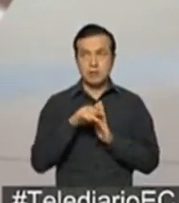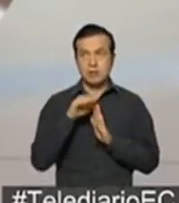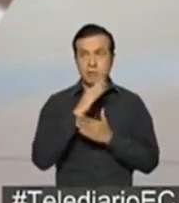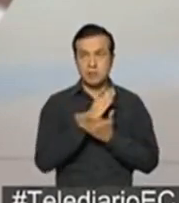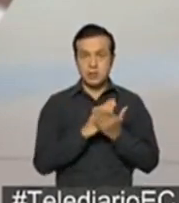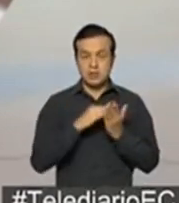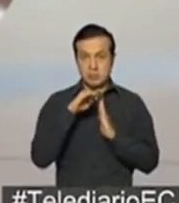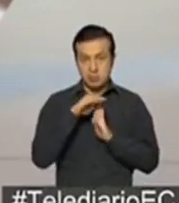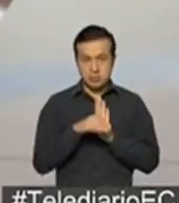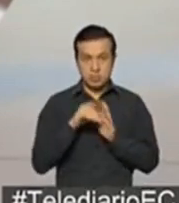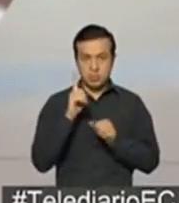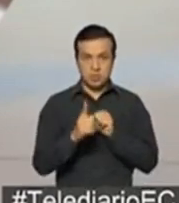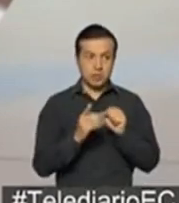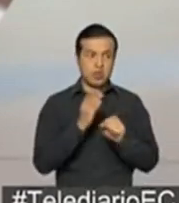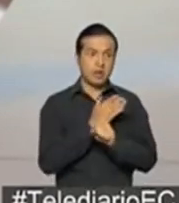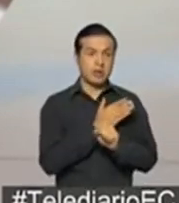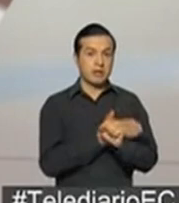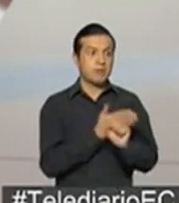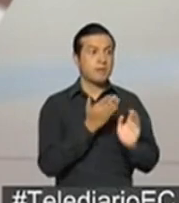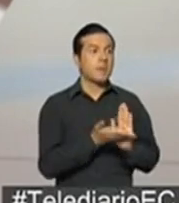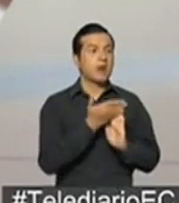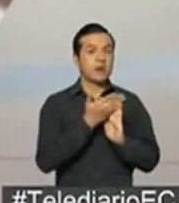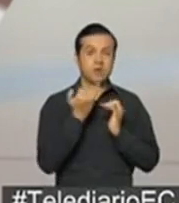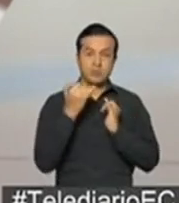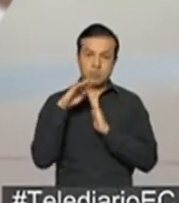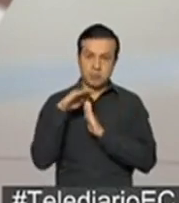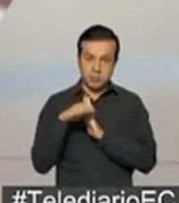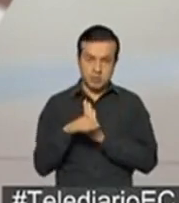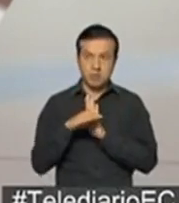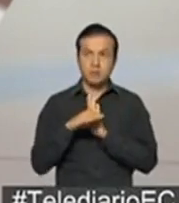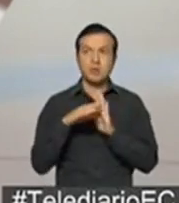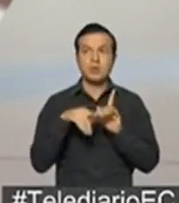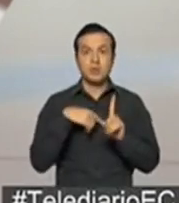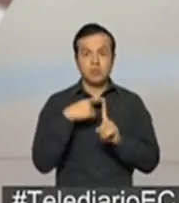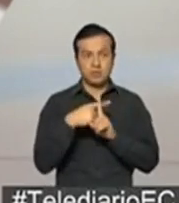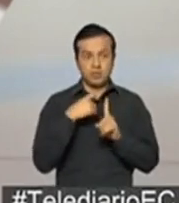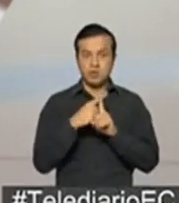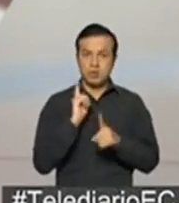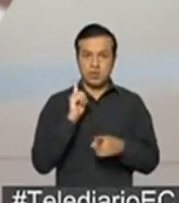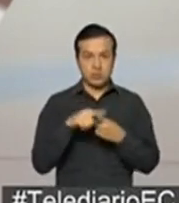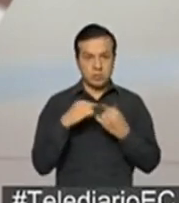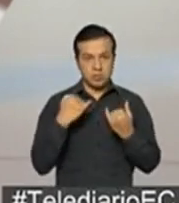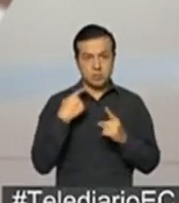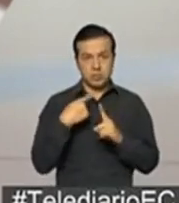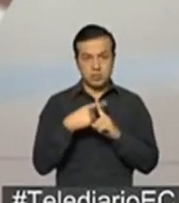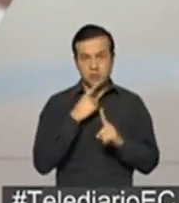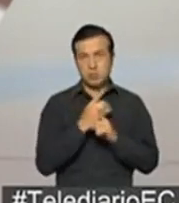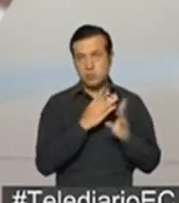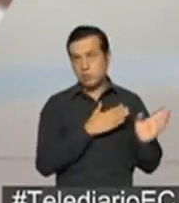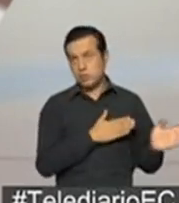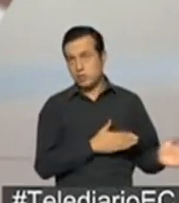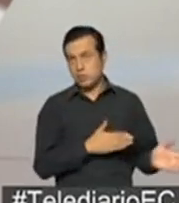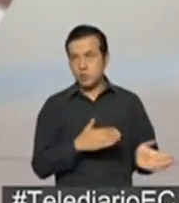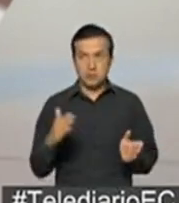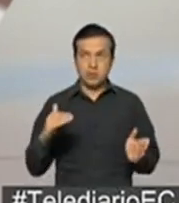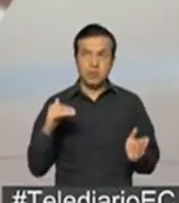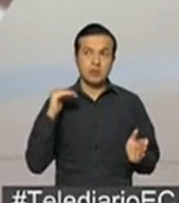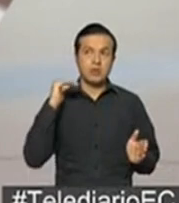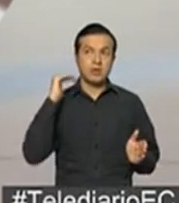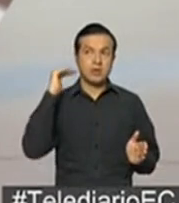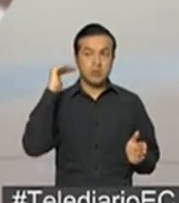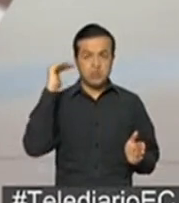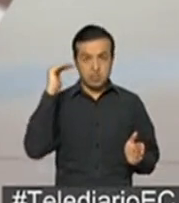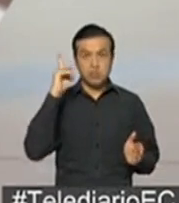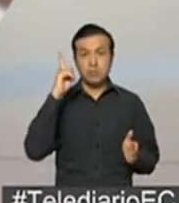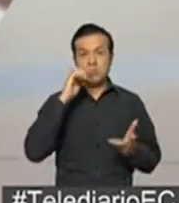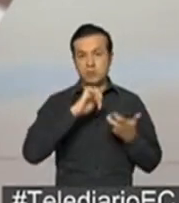la mitad de lo que vinieron el año anterior. Así que estamos con números positivos todavía. Por supuesto que estaban mucho más altos y